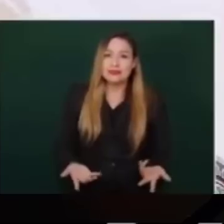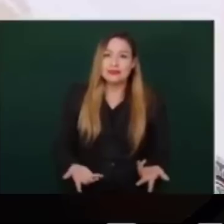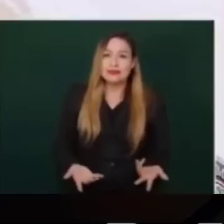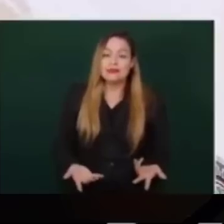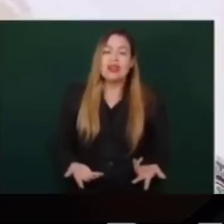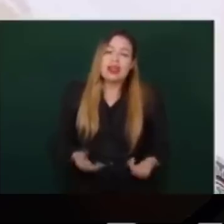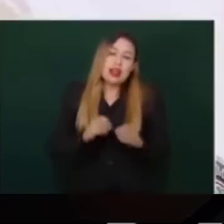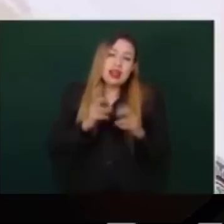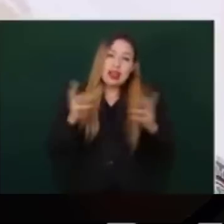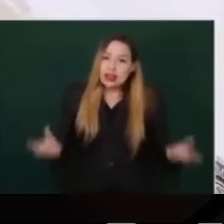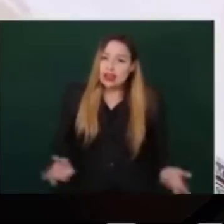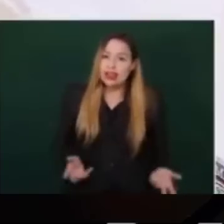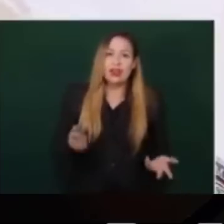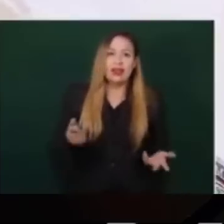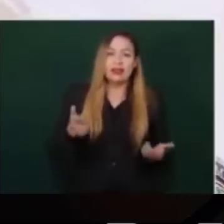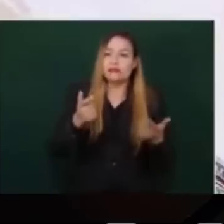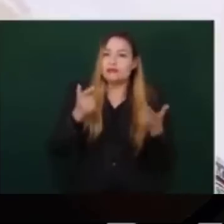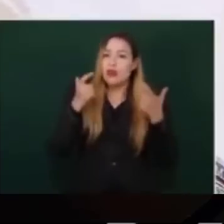Molestos.